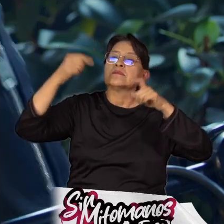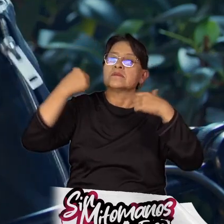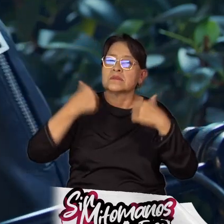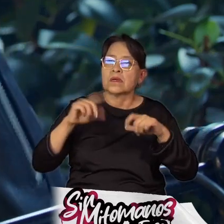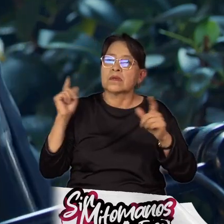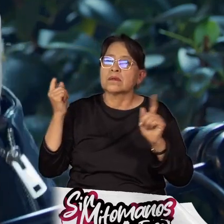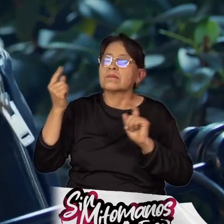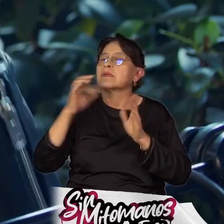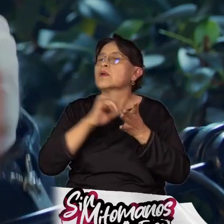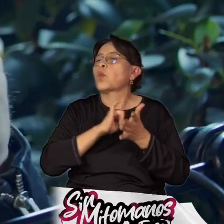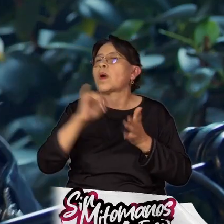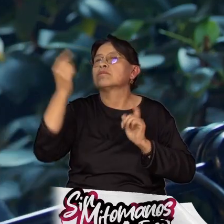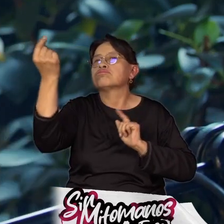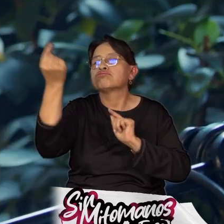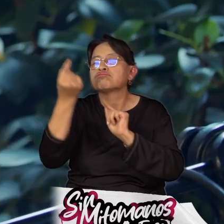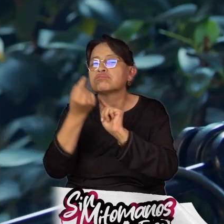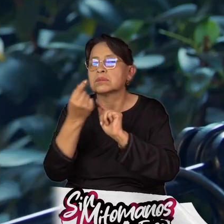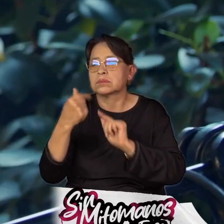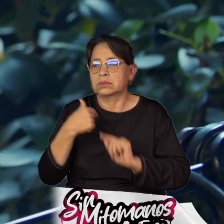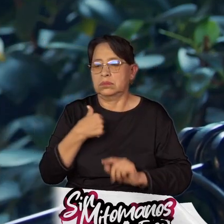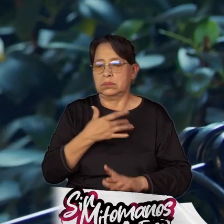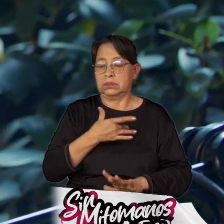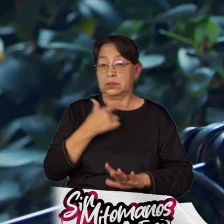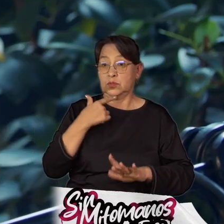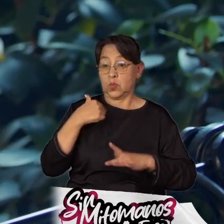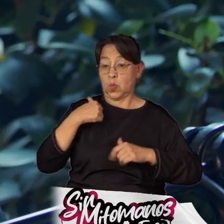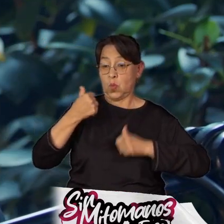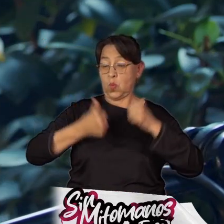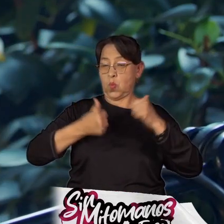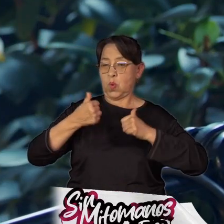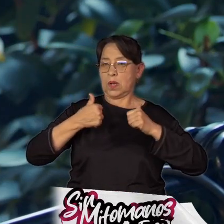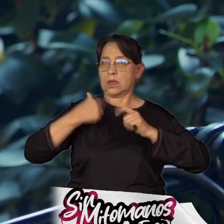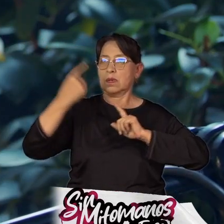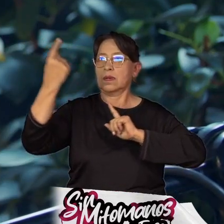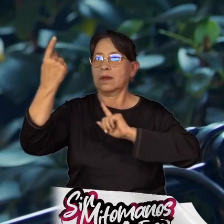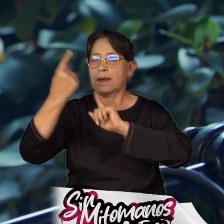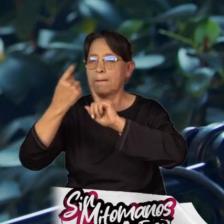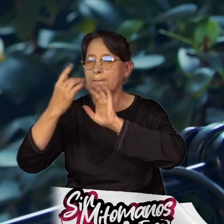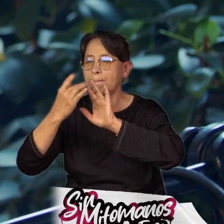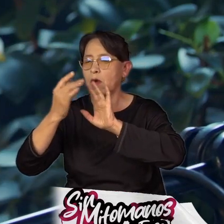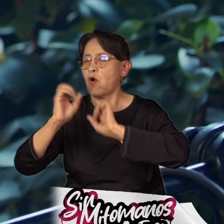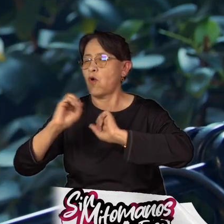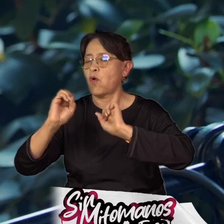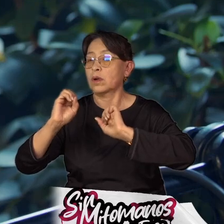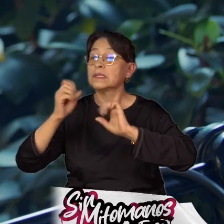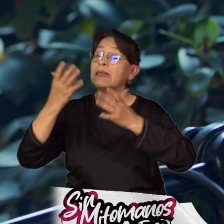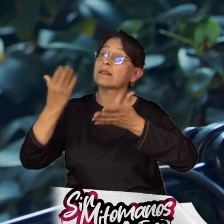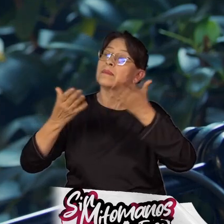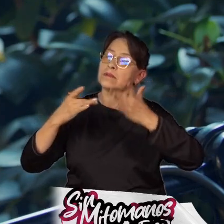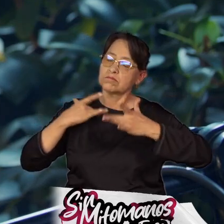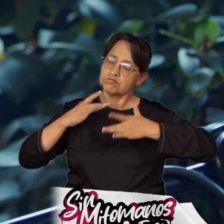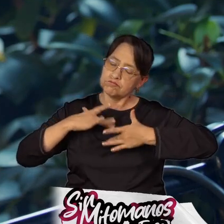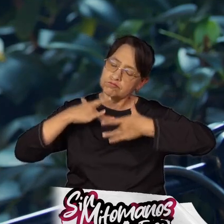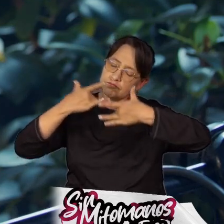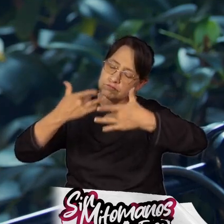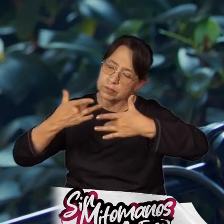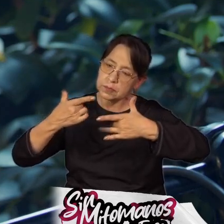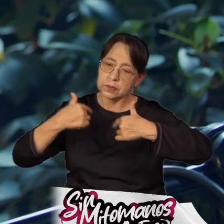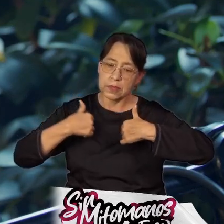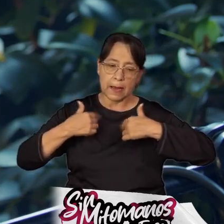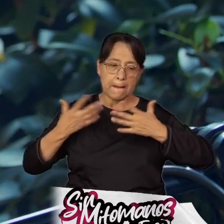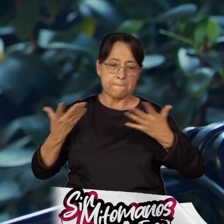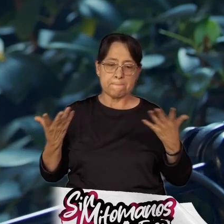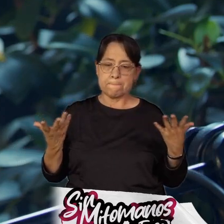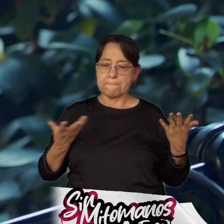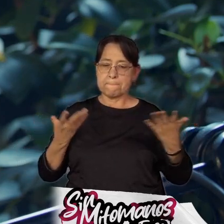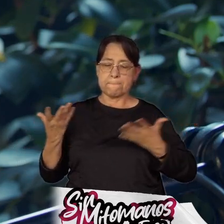reino de los cielos se ha acercado a vosotros. Yo lo disto o lo acerco. Y eso depende si doy o no doy, si